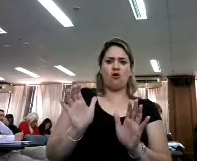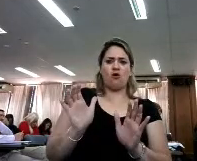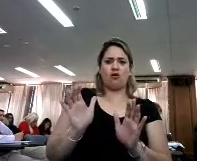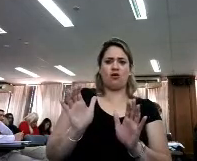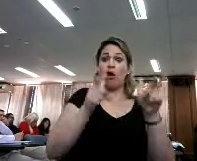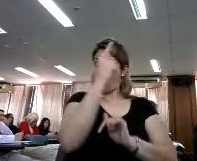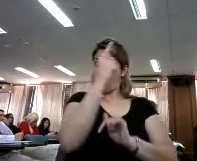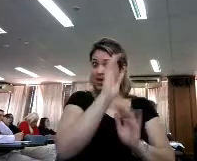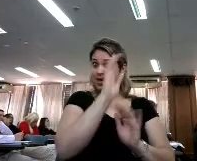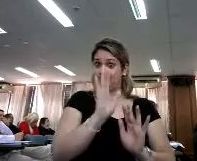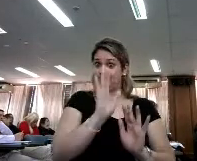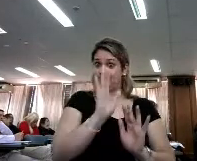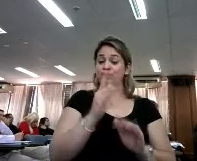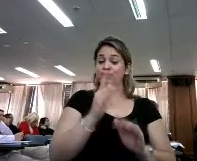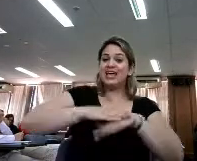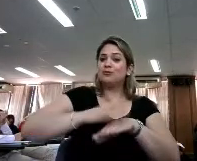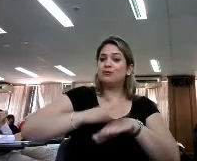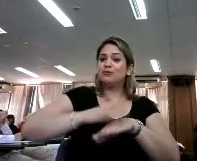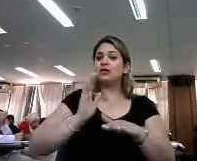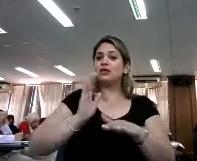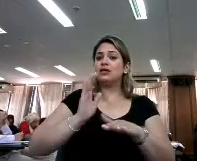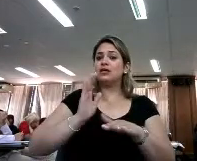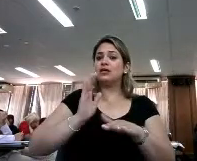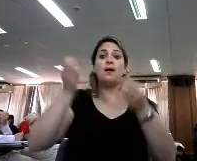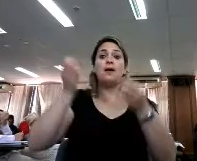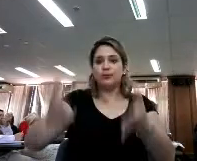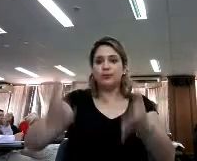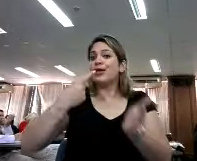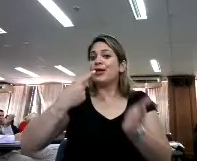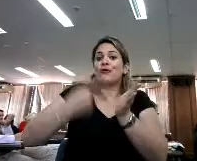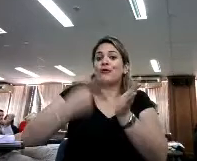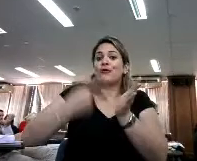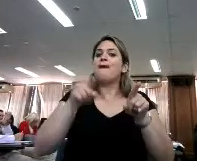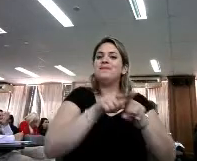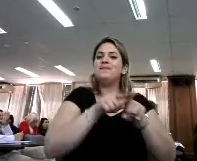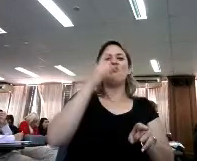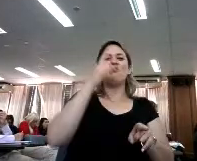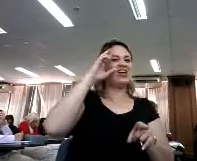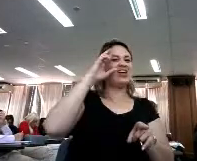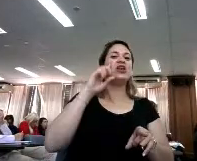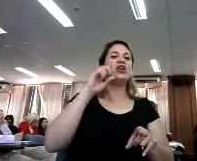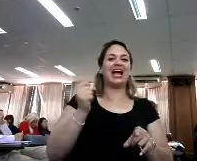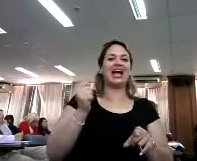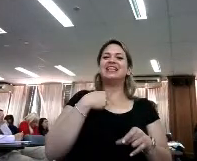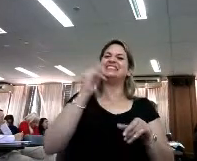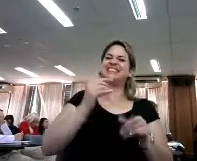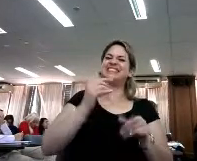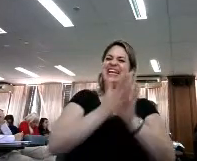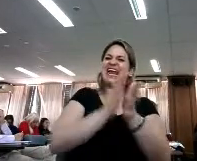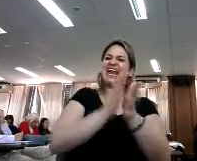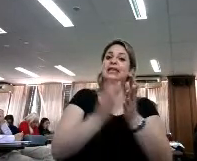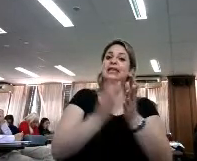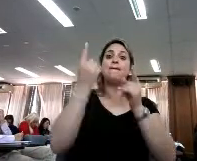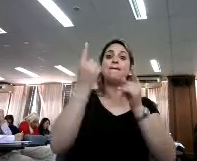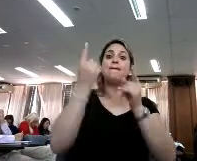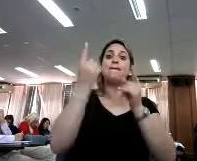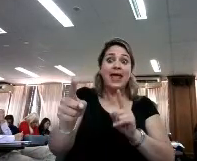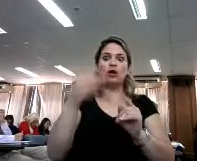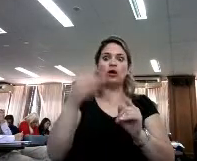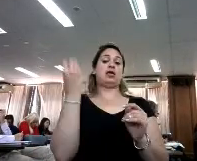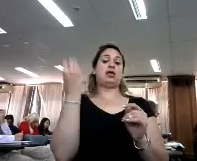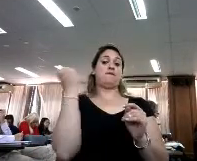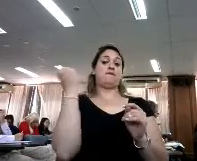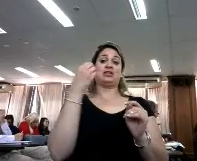Genera responsabilidades. ¿Por qué? Porque son las condiciones. Así como Verónica nos puso la condición al comienzo de nombrarla como autora,